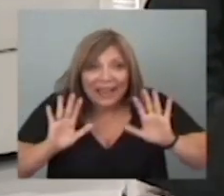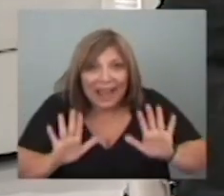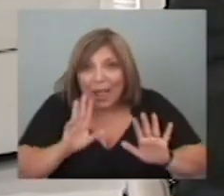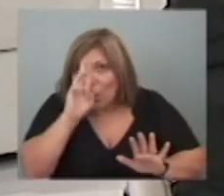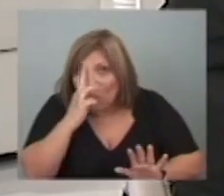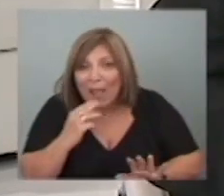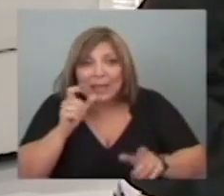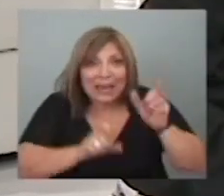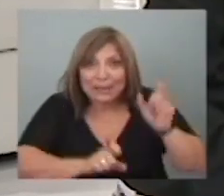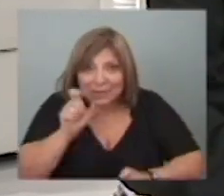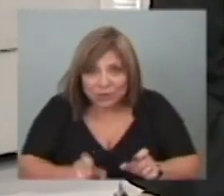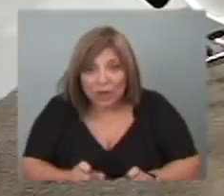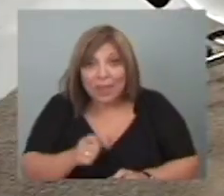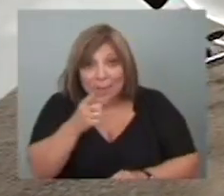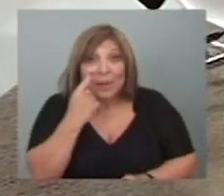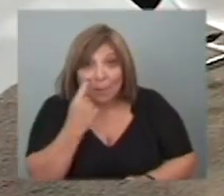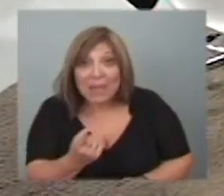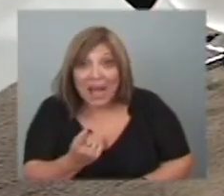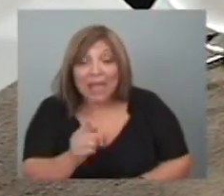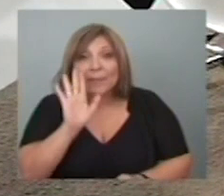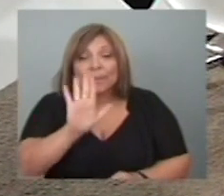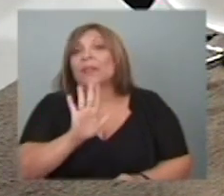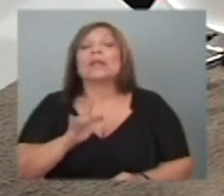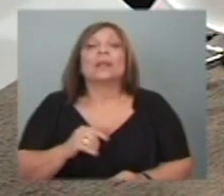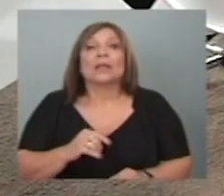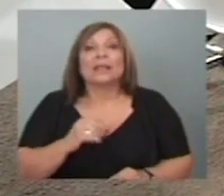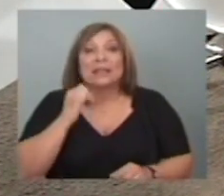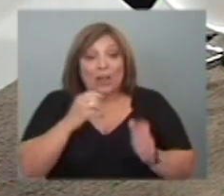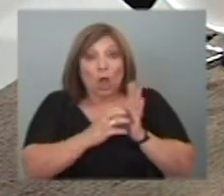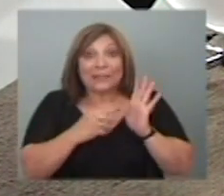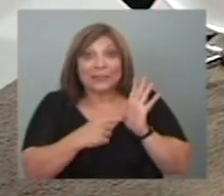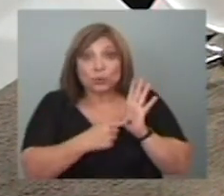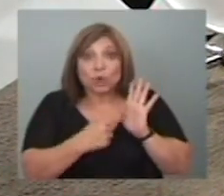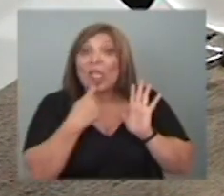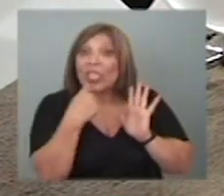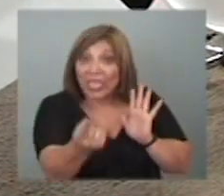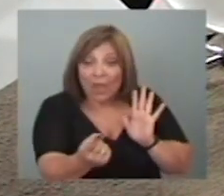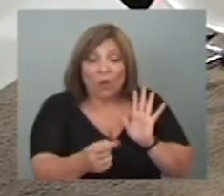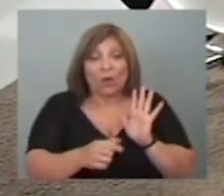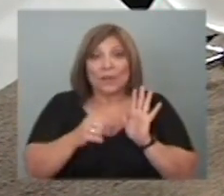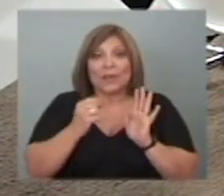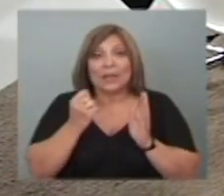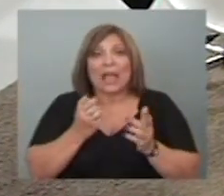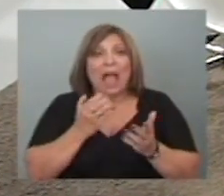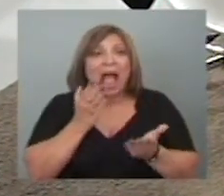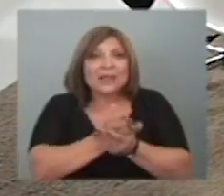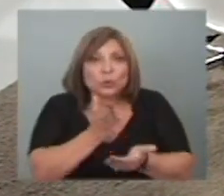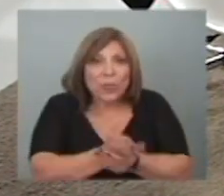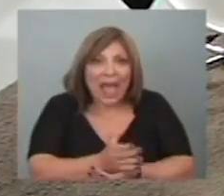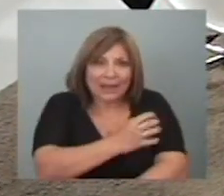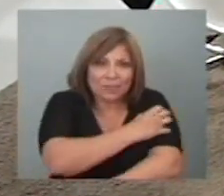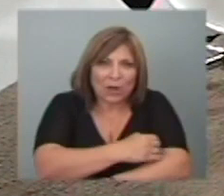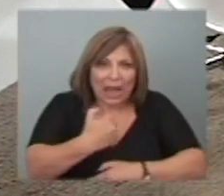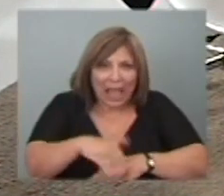ciudadanos. Pero fíjese lo que sucede. Por ejemplo, en la Constitución se establece la asistencia a los indigentes. En el